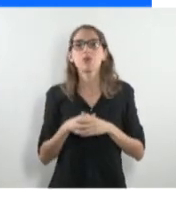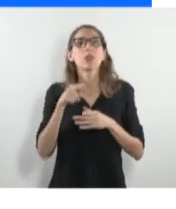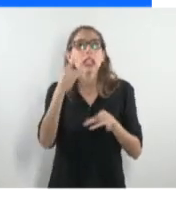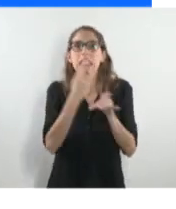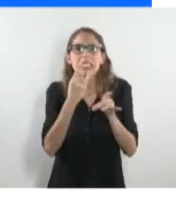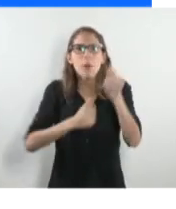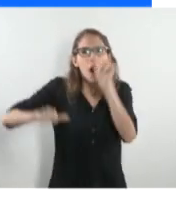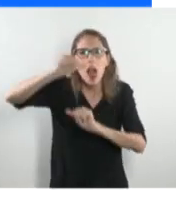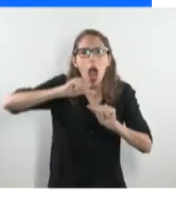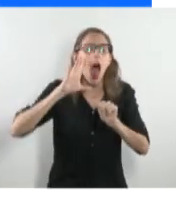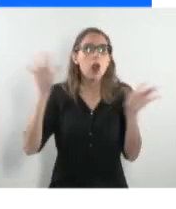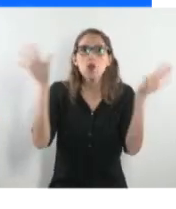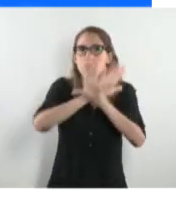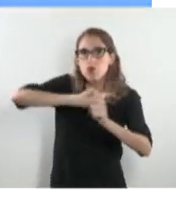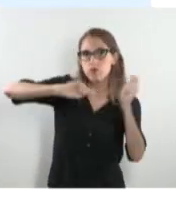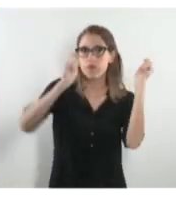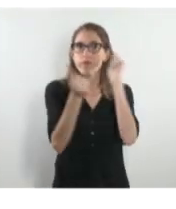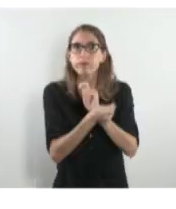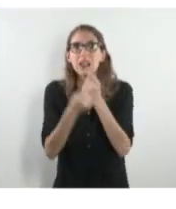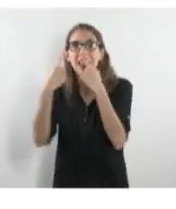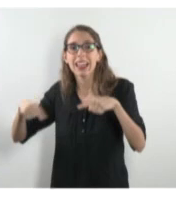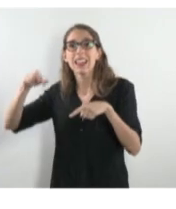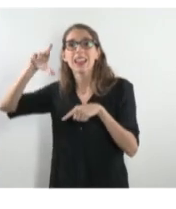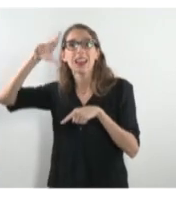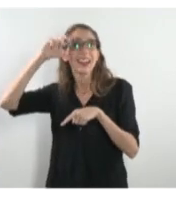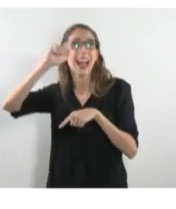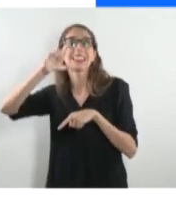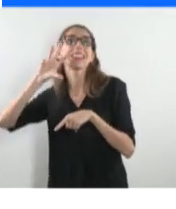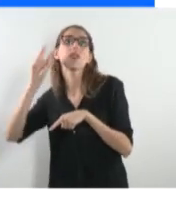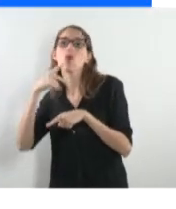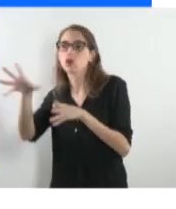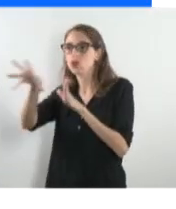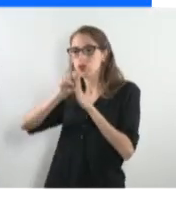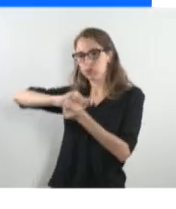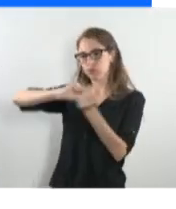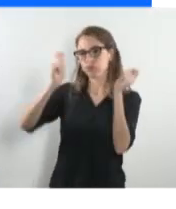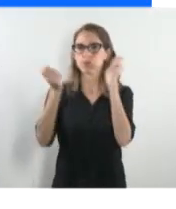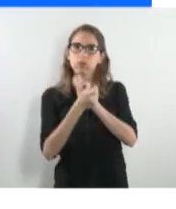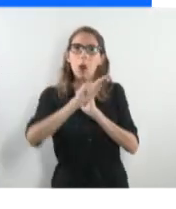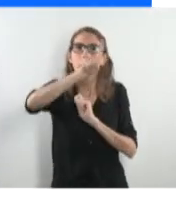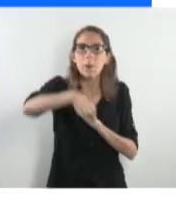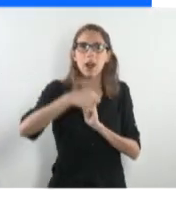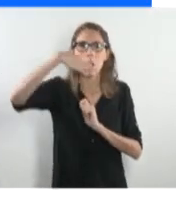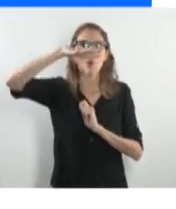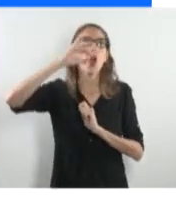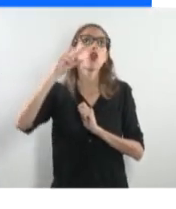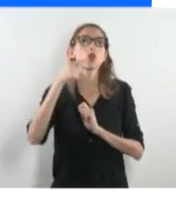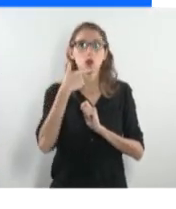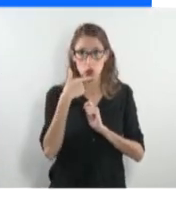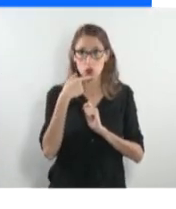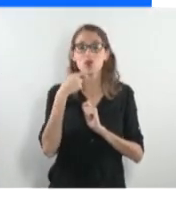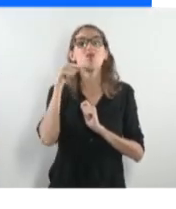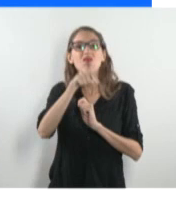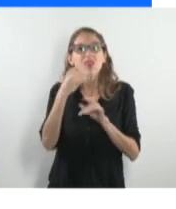química, los reactivos se transforman en productos. Las enzimas actúan sobre unas moléculas denominadas sustratos, las cuales se convierten